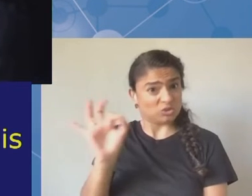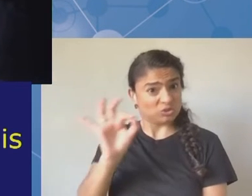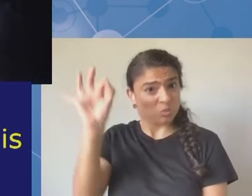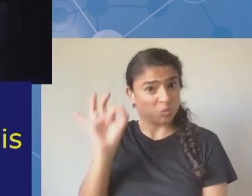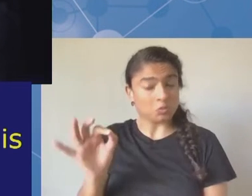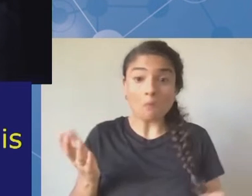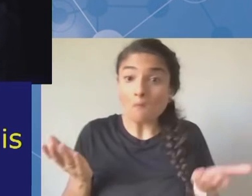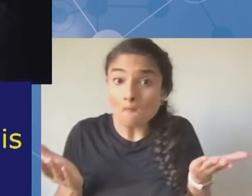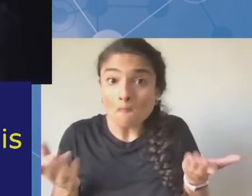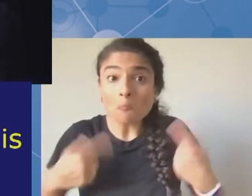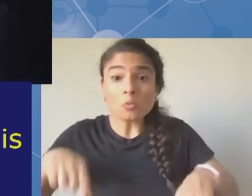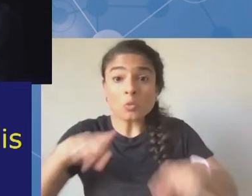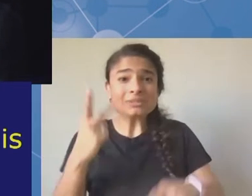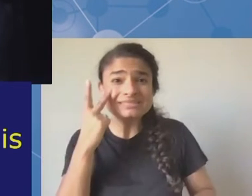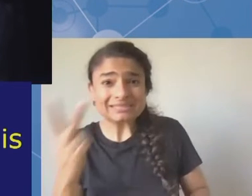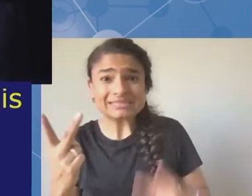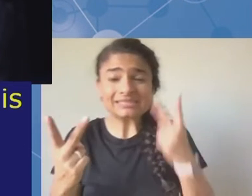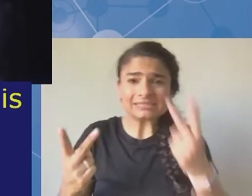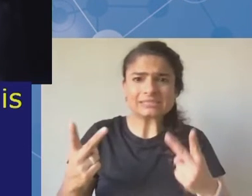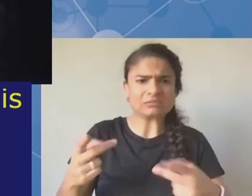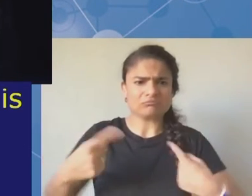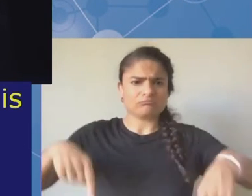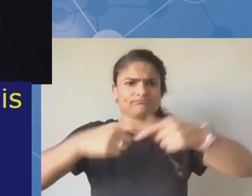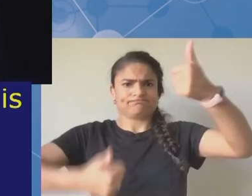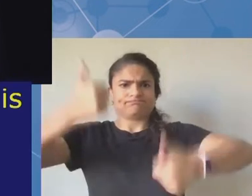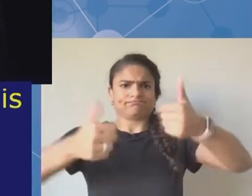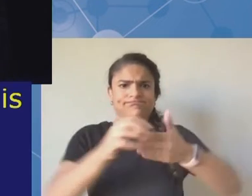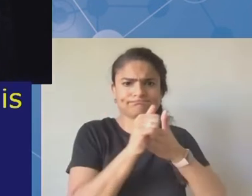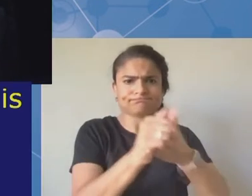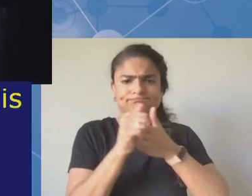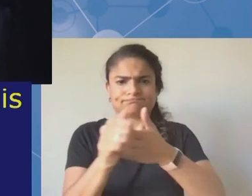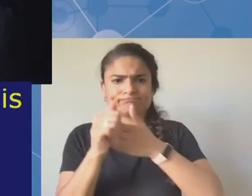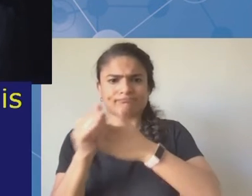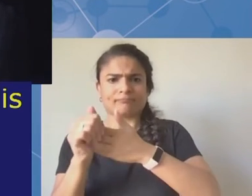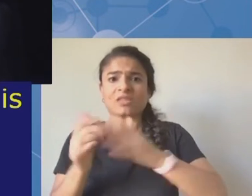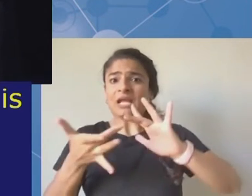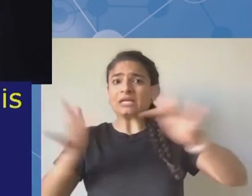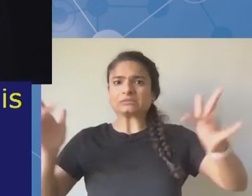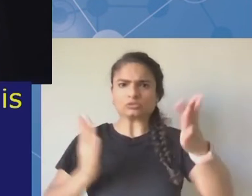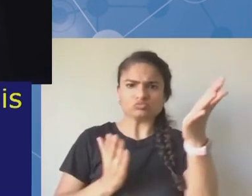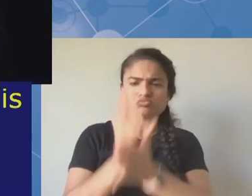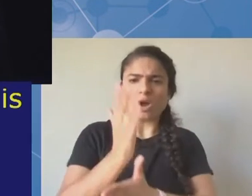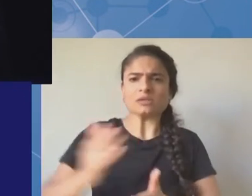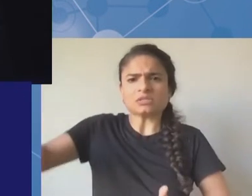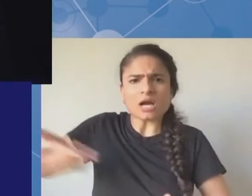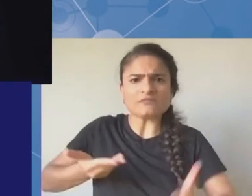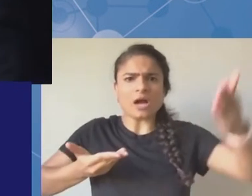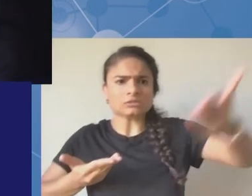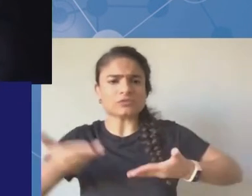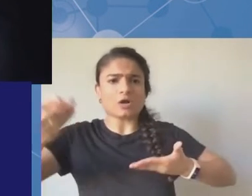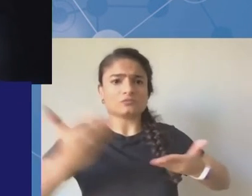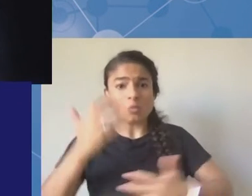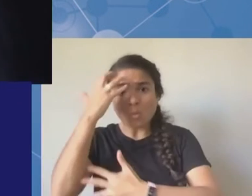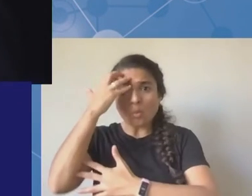que tener con nosotros a representantes de gobiernos, representantes de grandes empresas digitales para que puedan